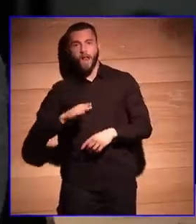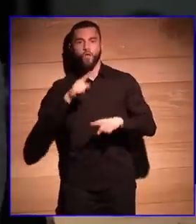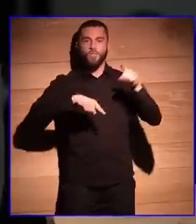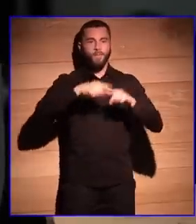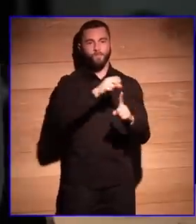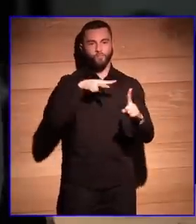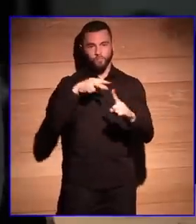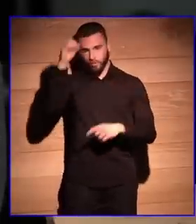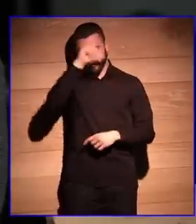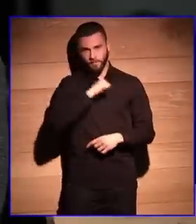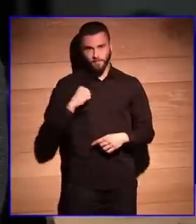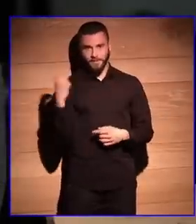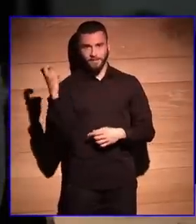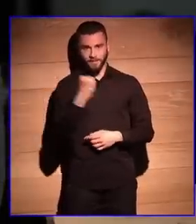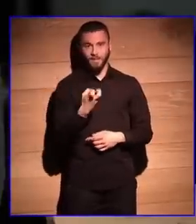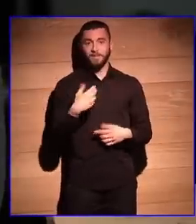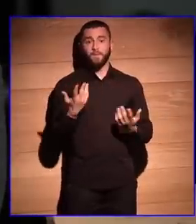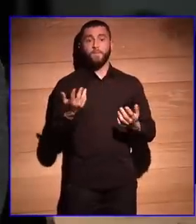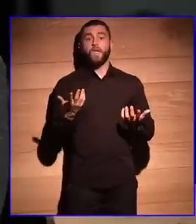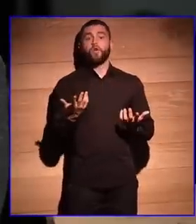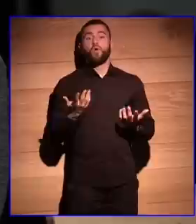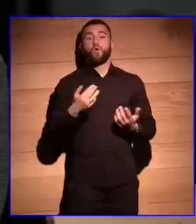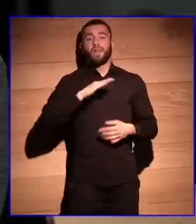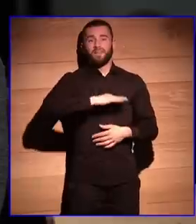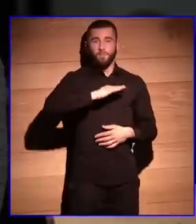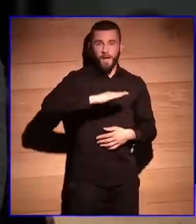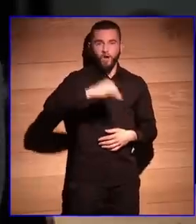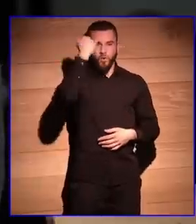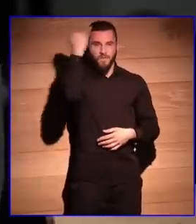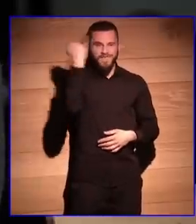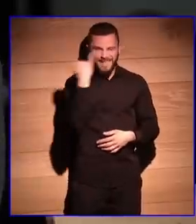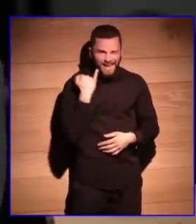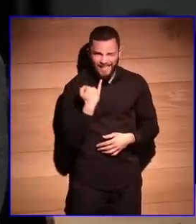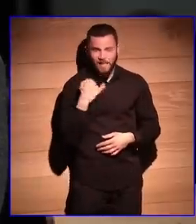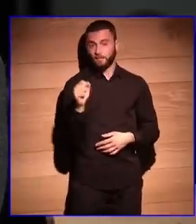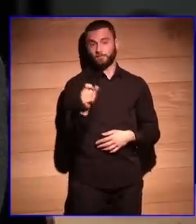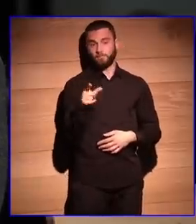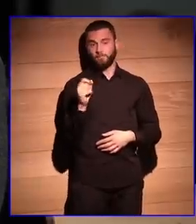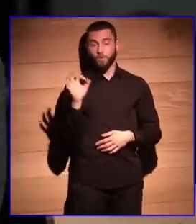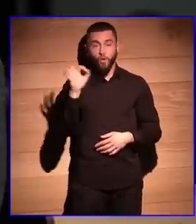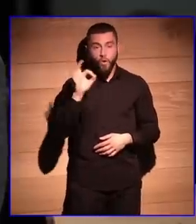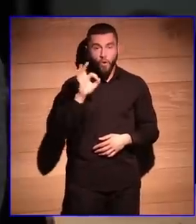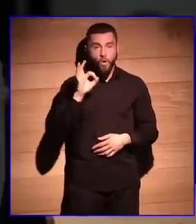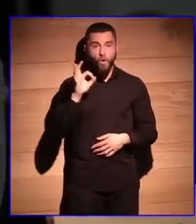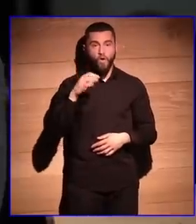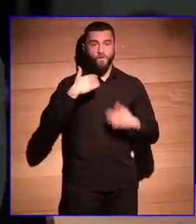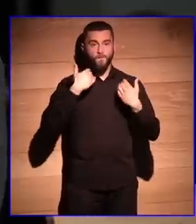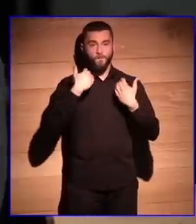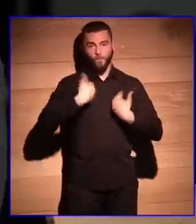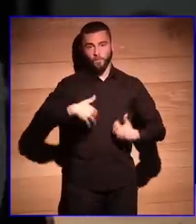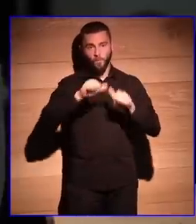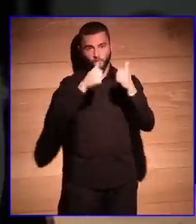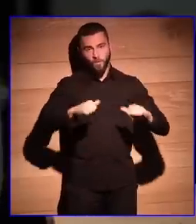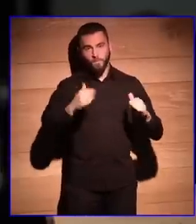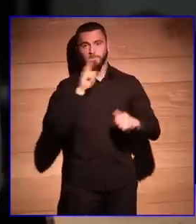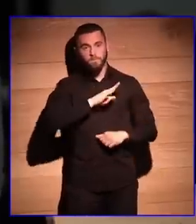muy habitual el villano con la cicatriz que le cruza la cara o con algún tipo de deformación, que muchas veces además es